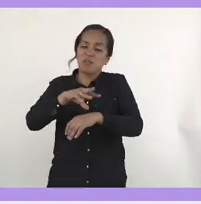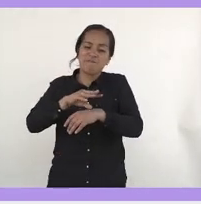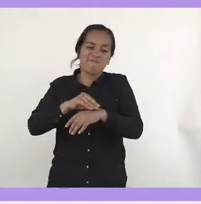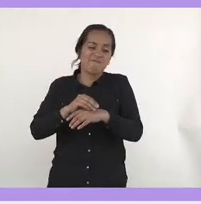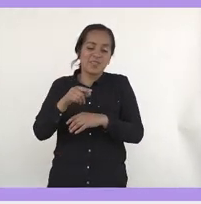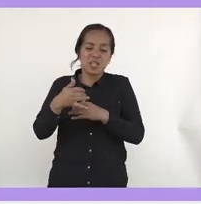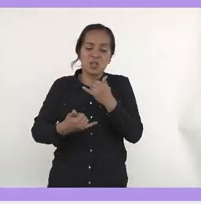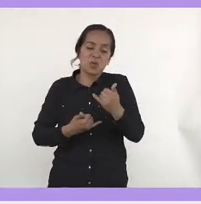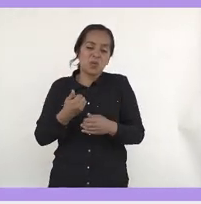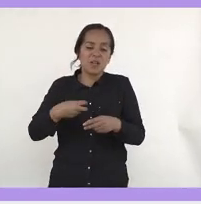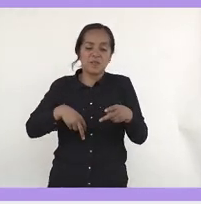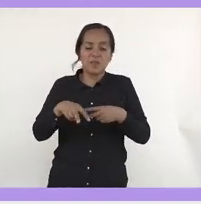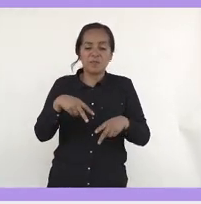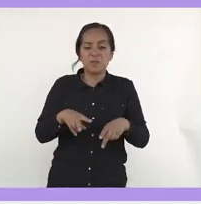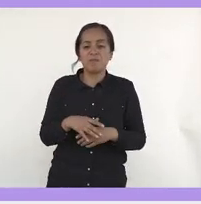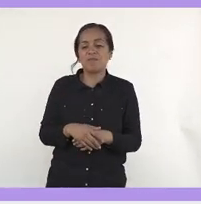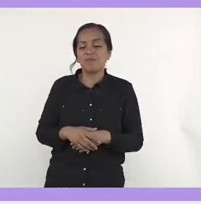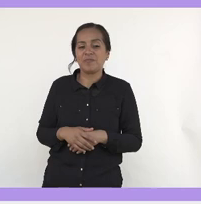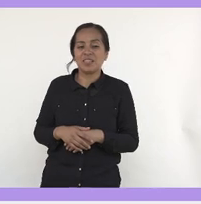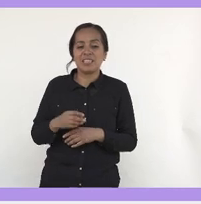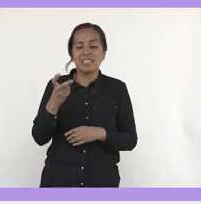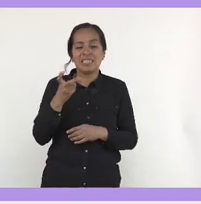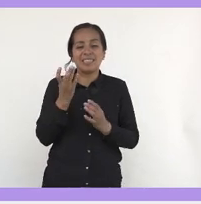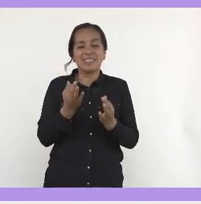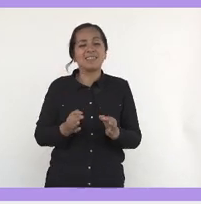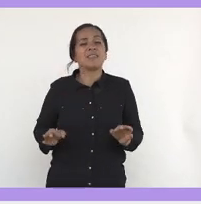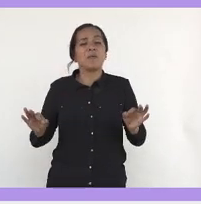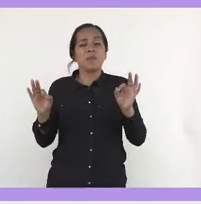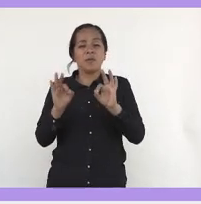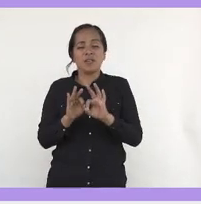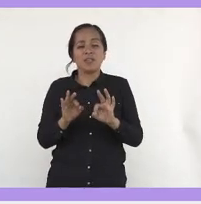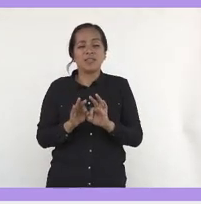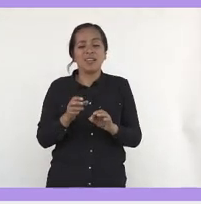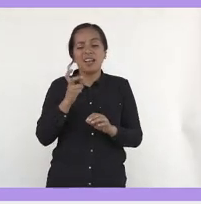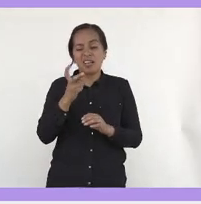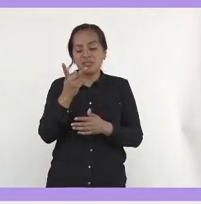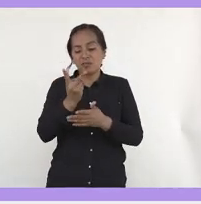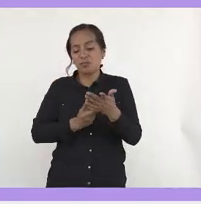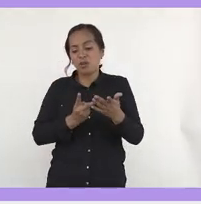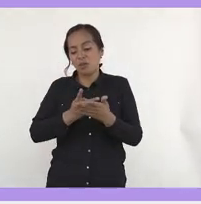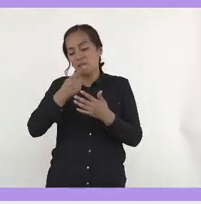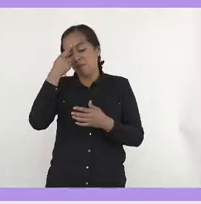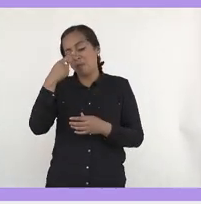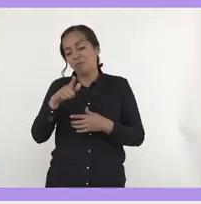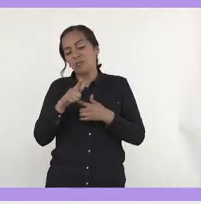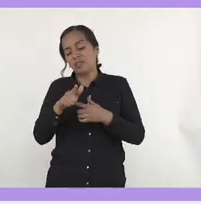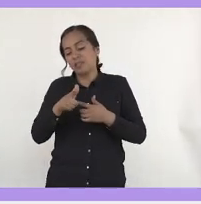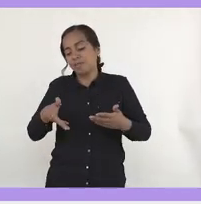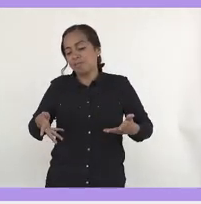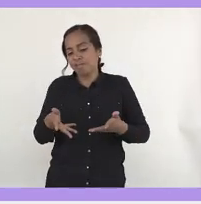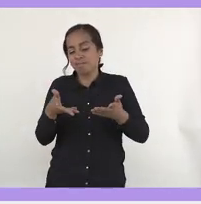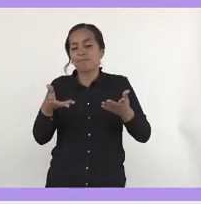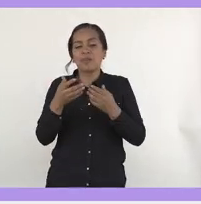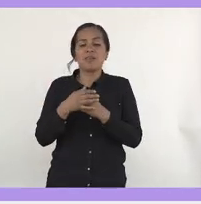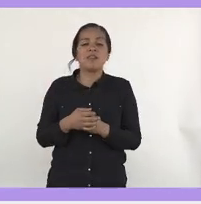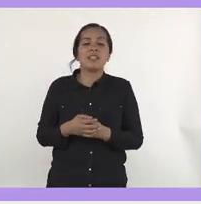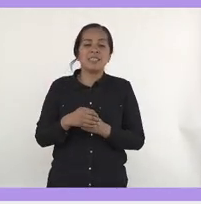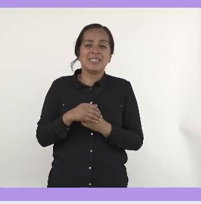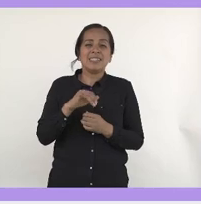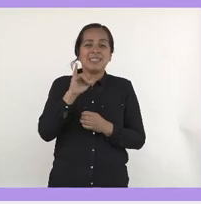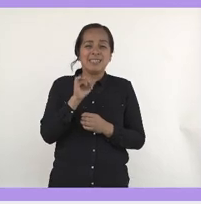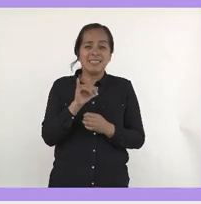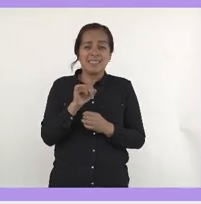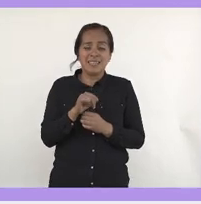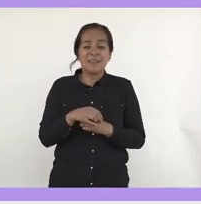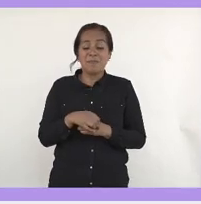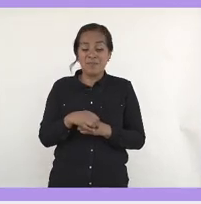al fútbol no entonces creo que es muy importante también este tipo de de programas para poder seguirlo fomentando sí definitivo no esos